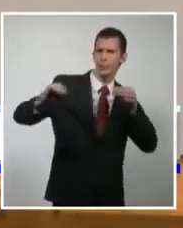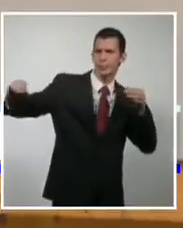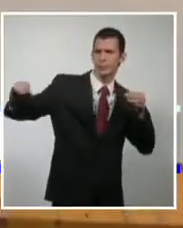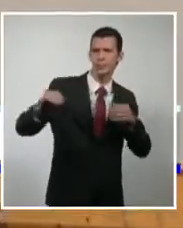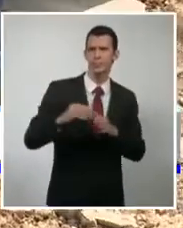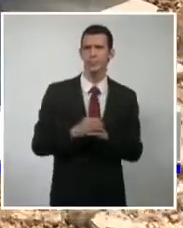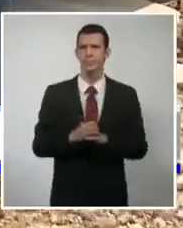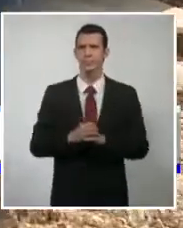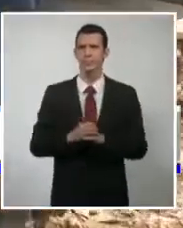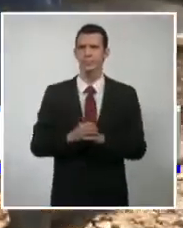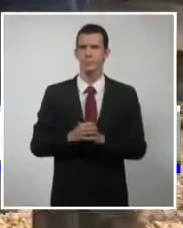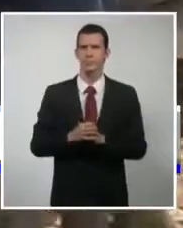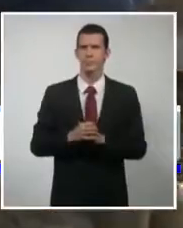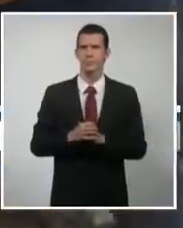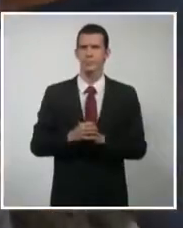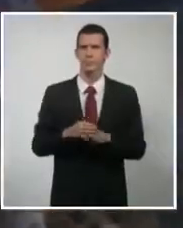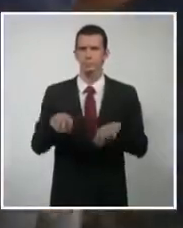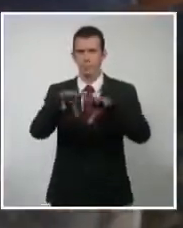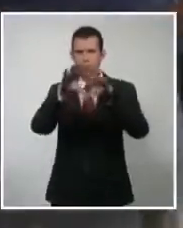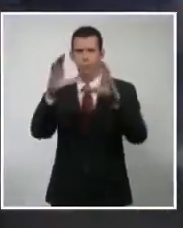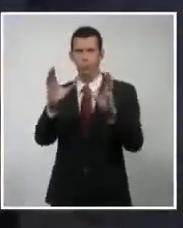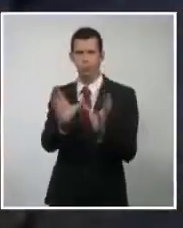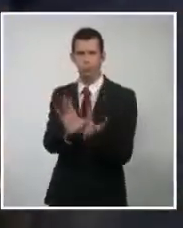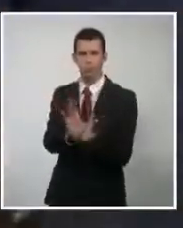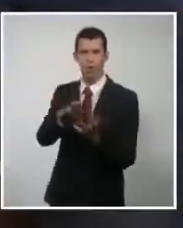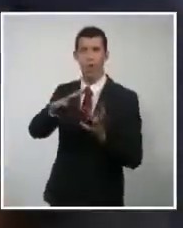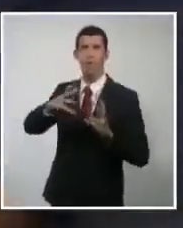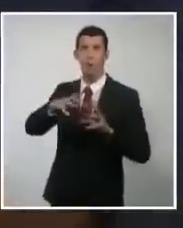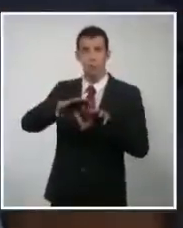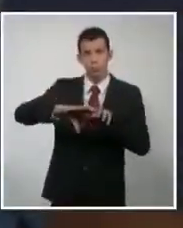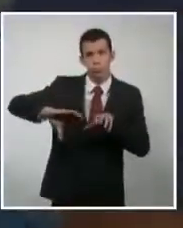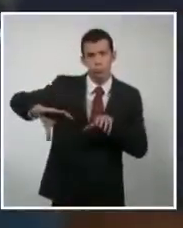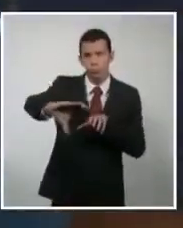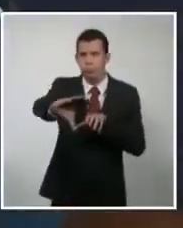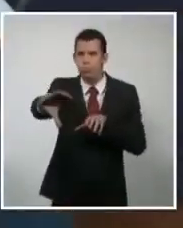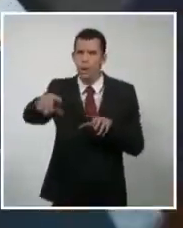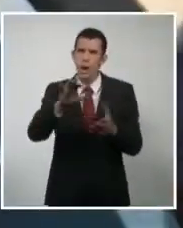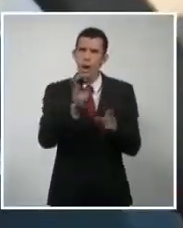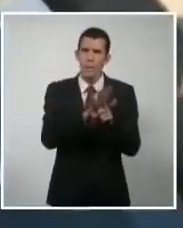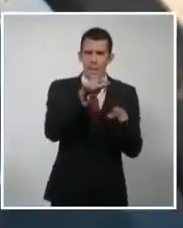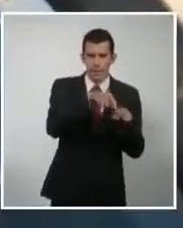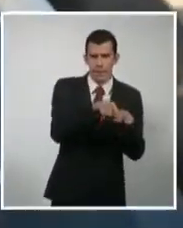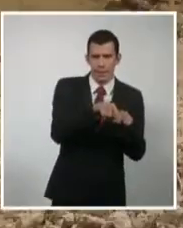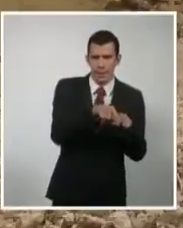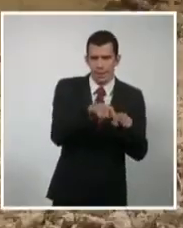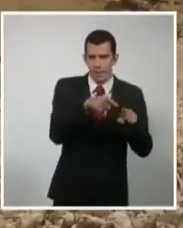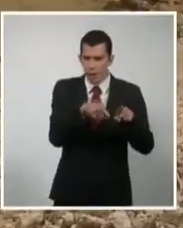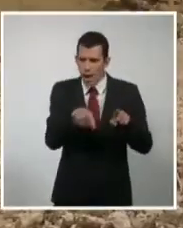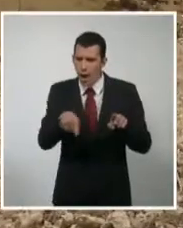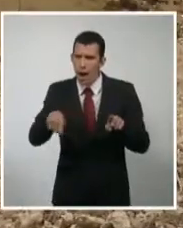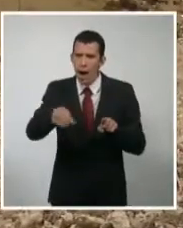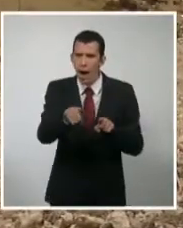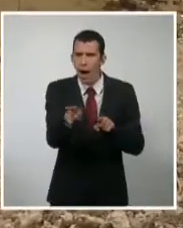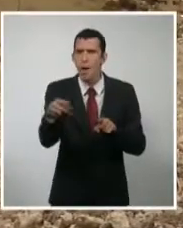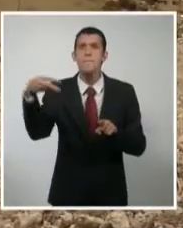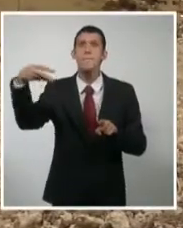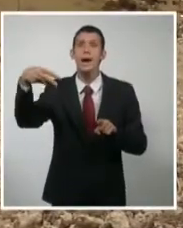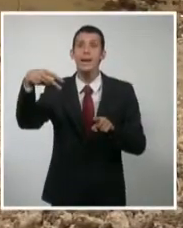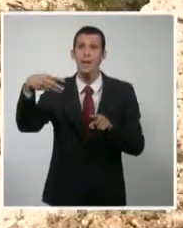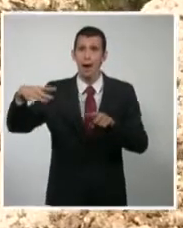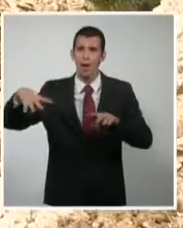800 milímetros de diámetros, comenzó en Cosculluela y se conecta con las redes del municipio Marianao en un